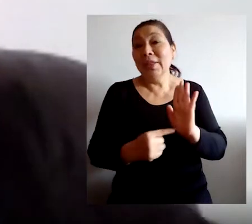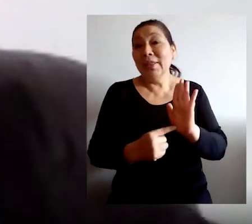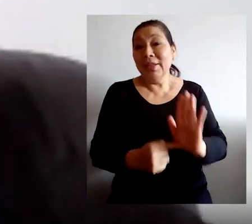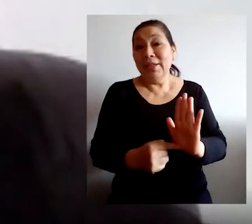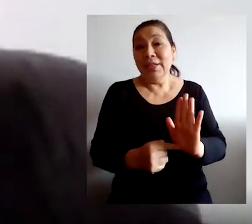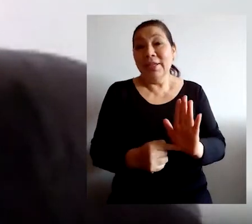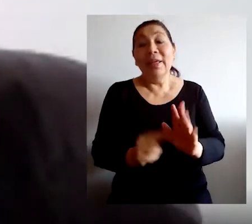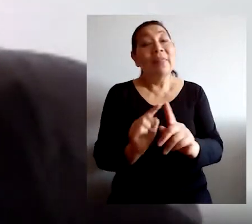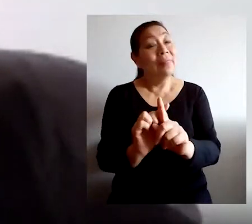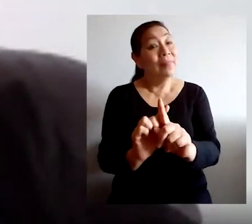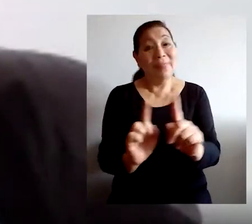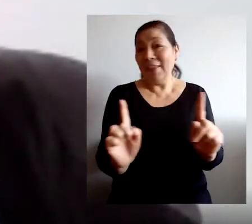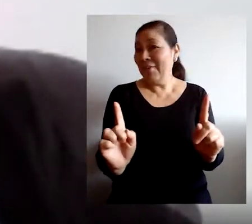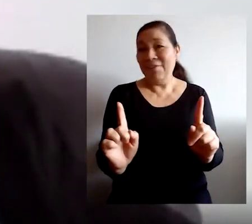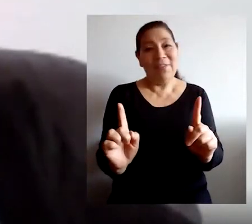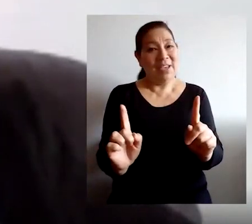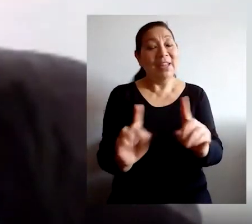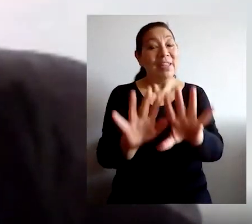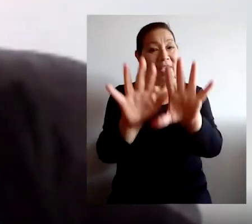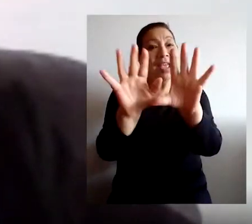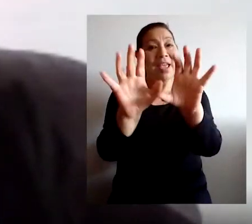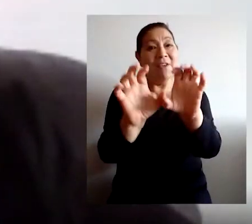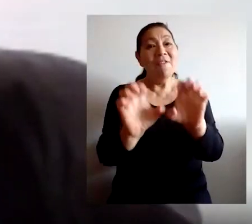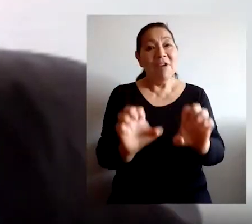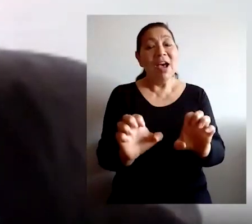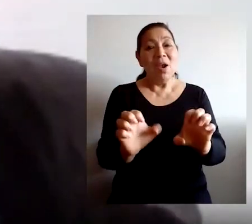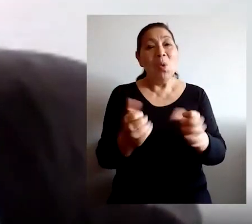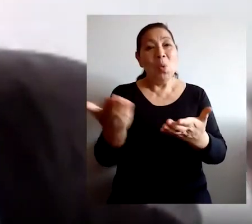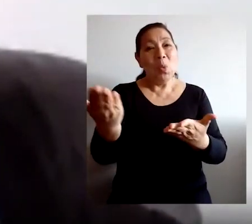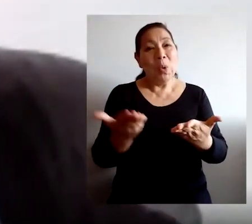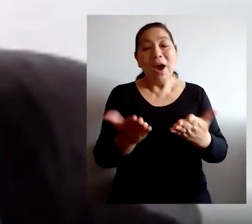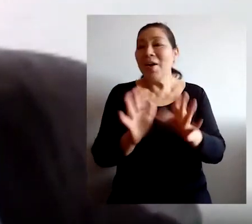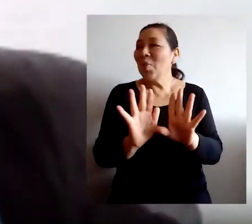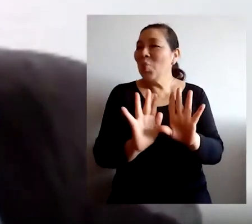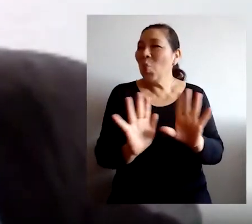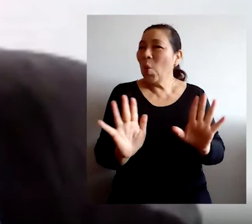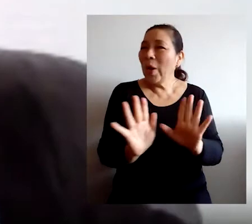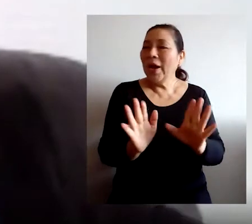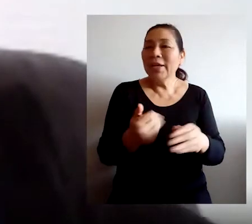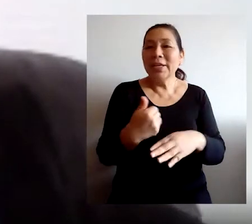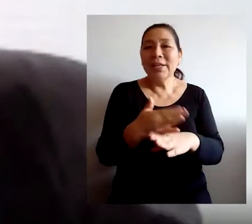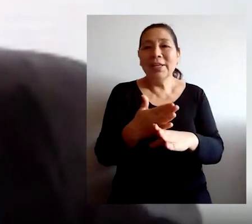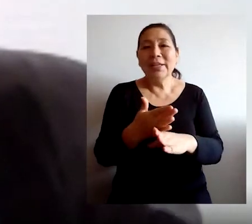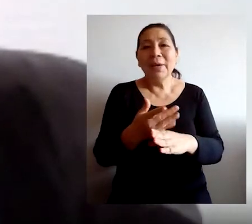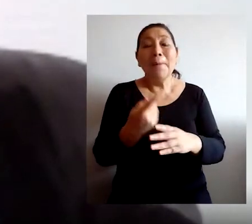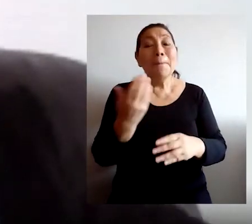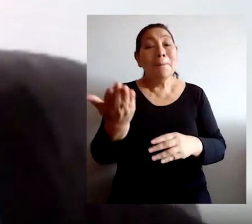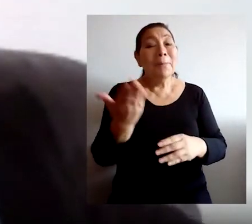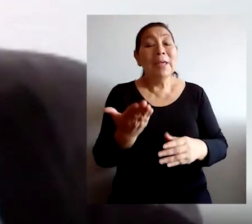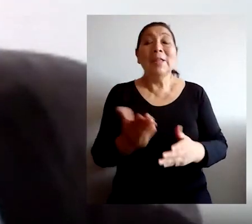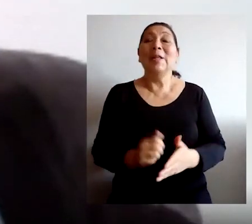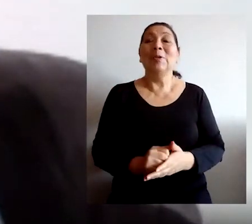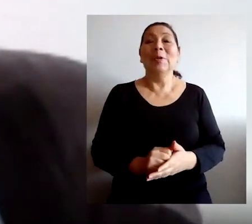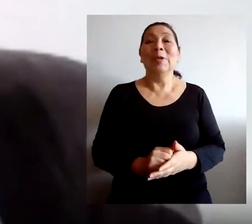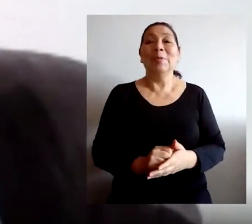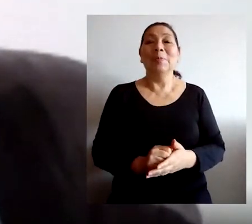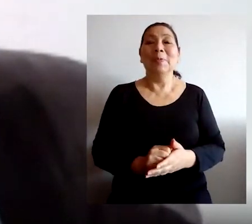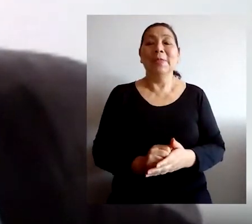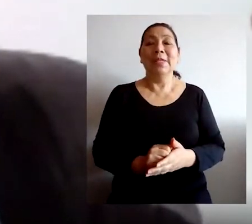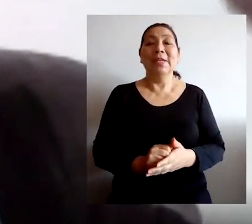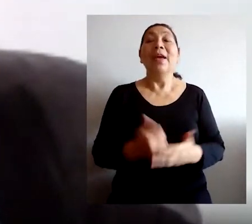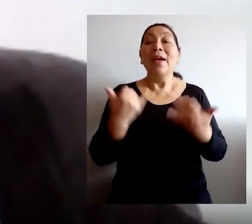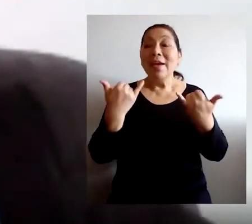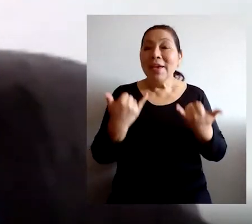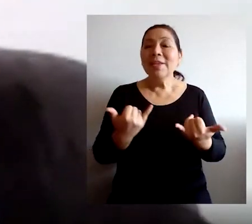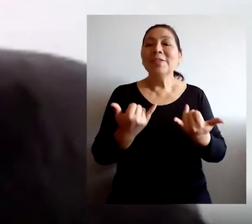alguna solución diferente, evalúese en caso de evolución que no hay una coherencia con respecto al petitorio y los hechos.